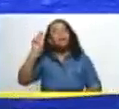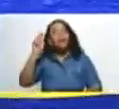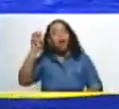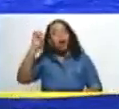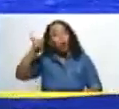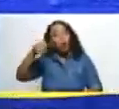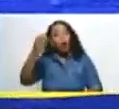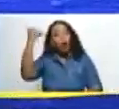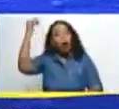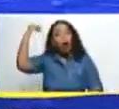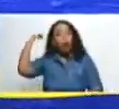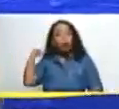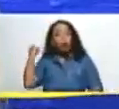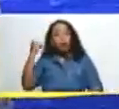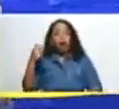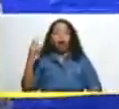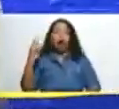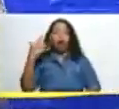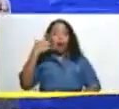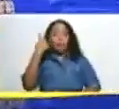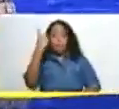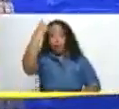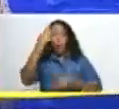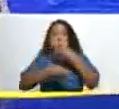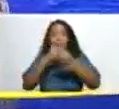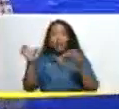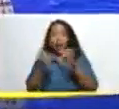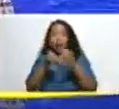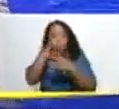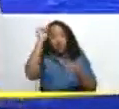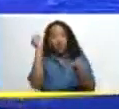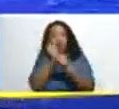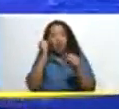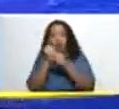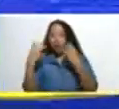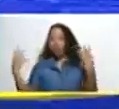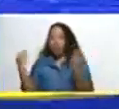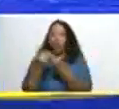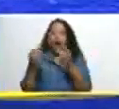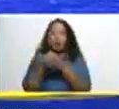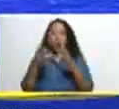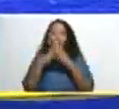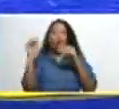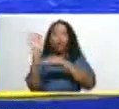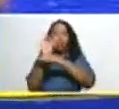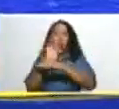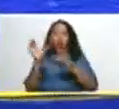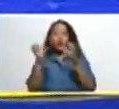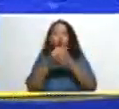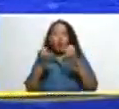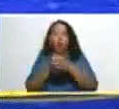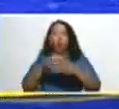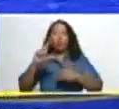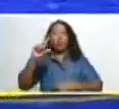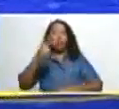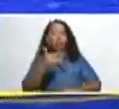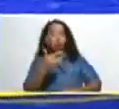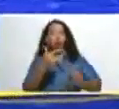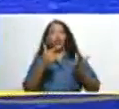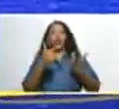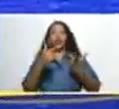en donde uno lo primero es que hace un equipo. Uno trabaja en equipo con todos los funcionarios de la comisaría, de la división, de